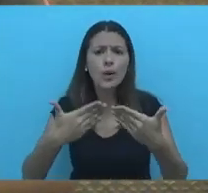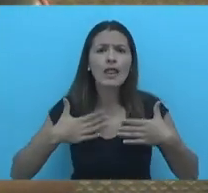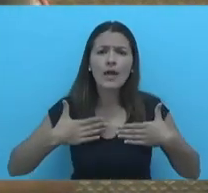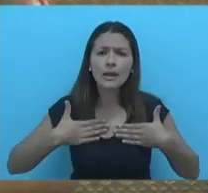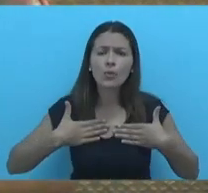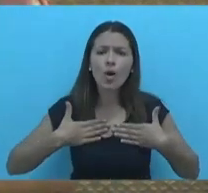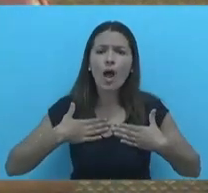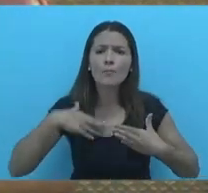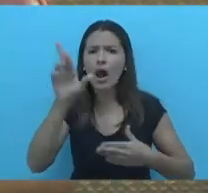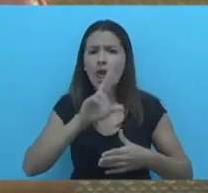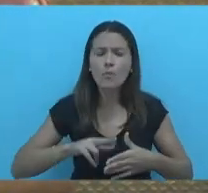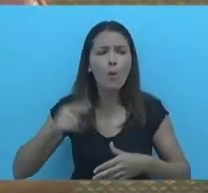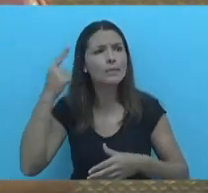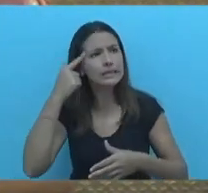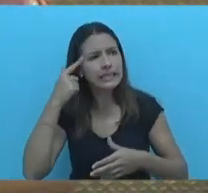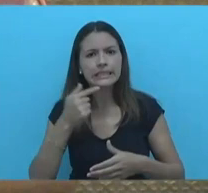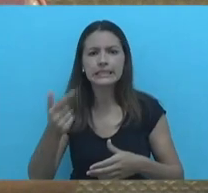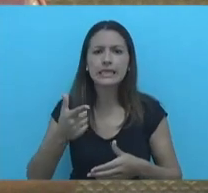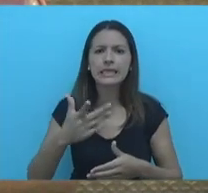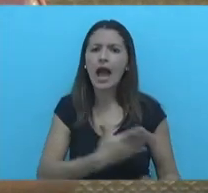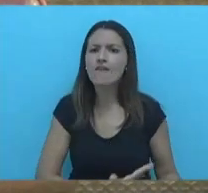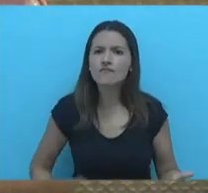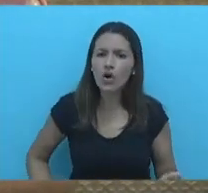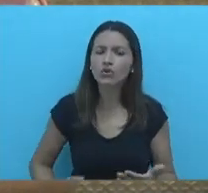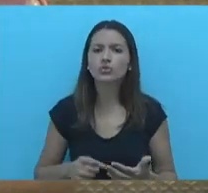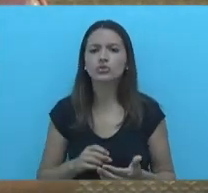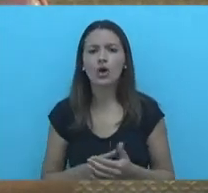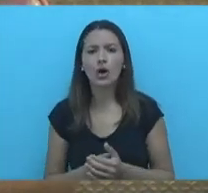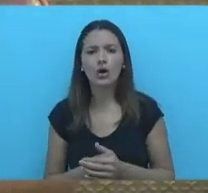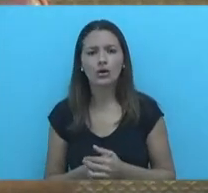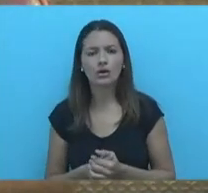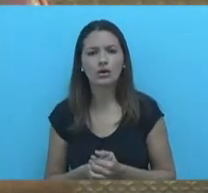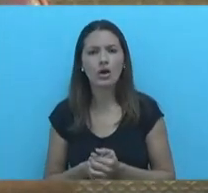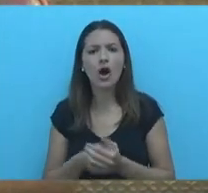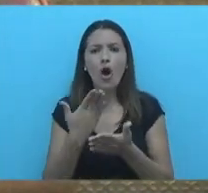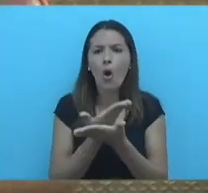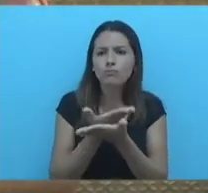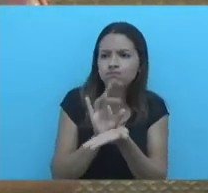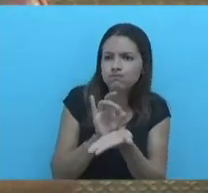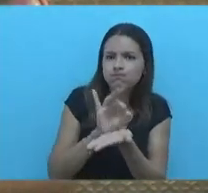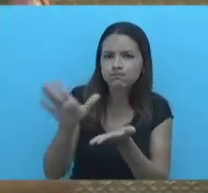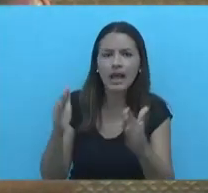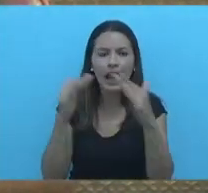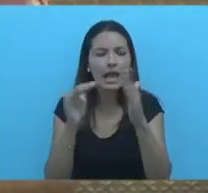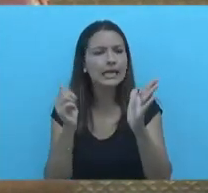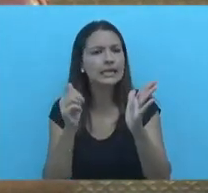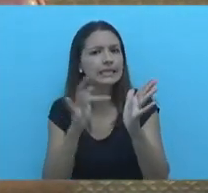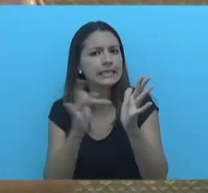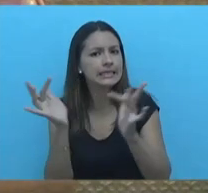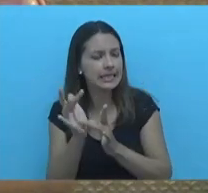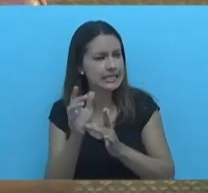que entonces el aborto termina siendo una cuestión de excomunión y que esa es una idea religiosa.